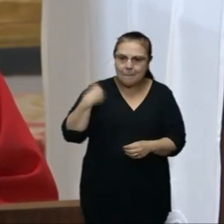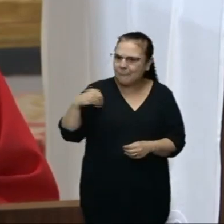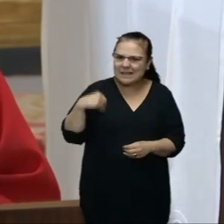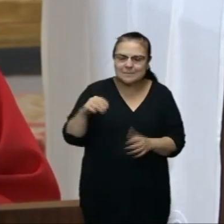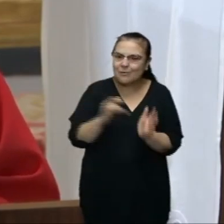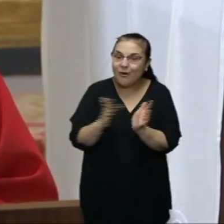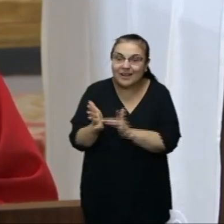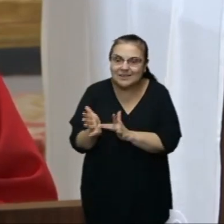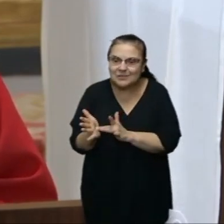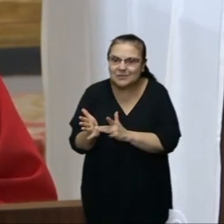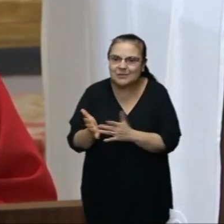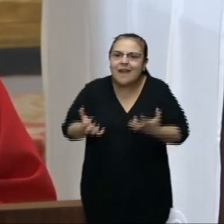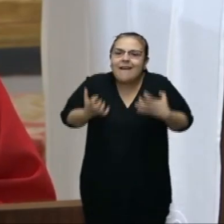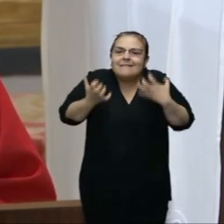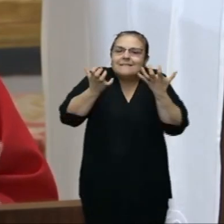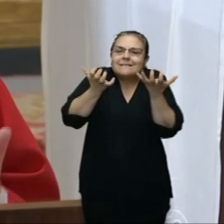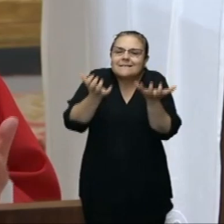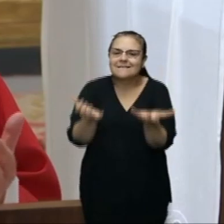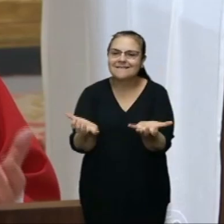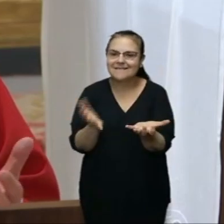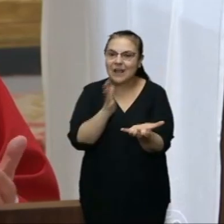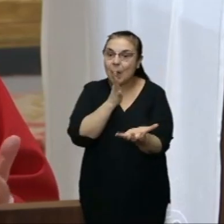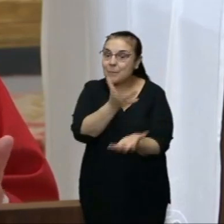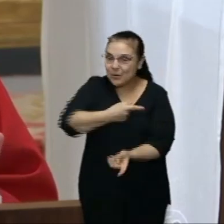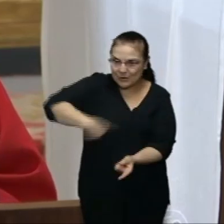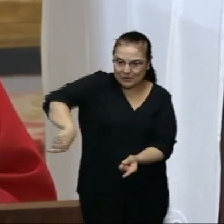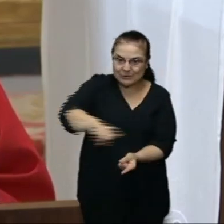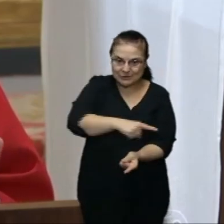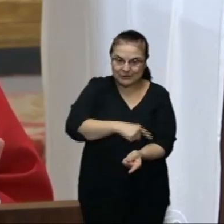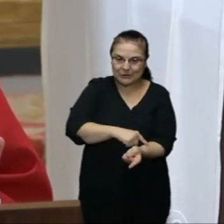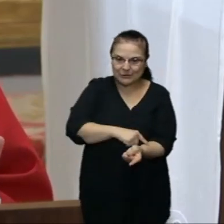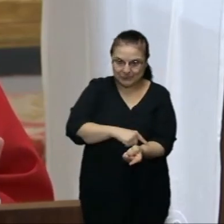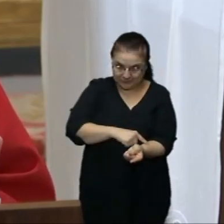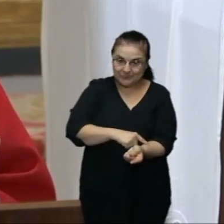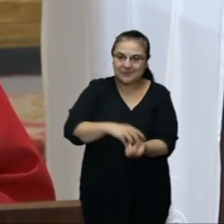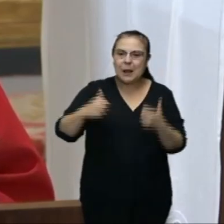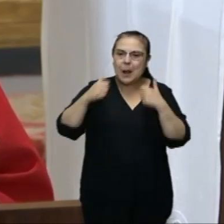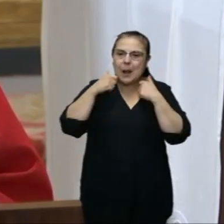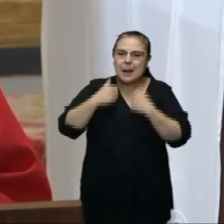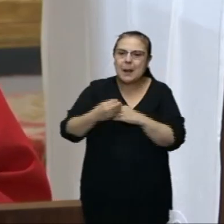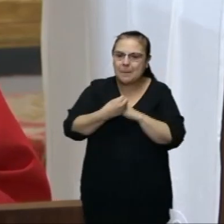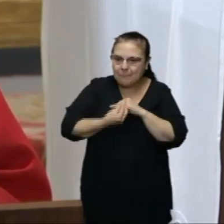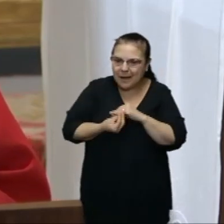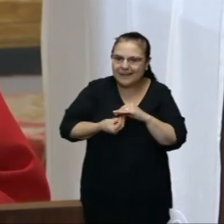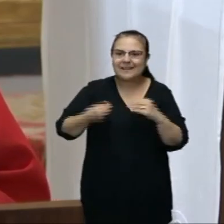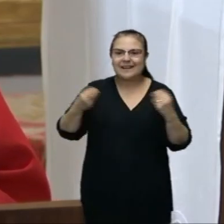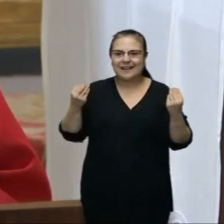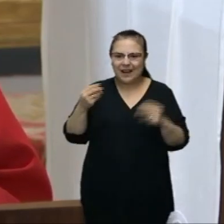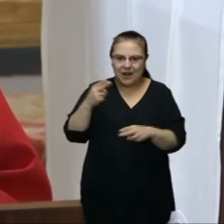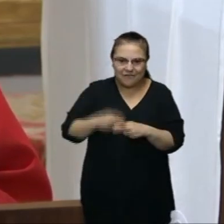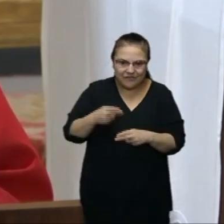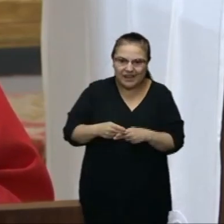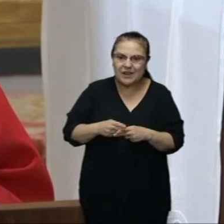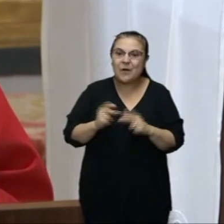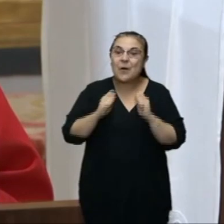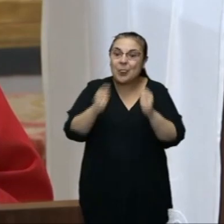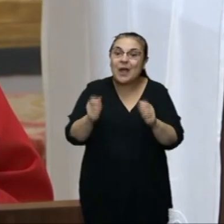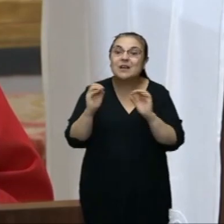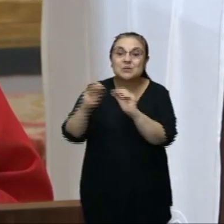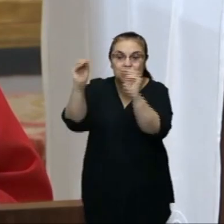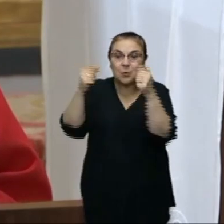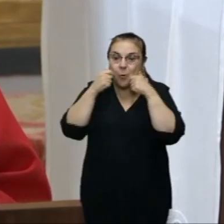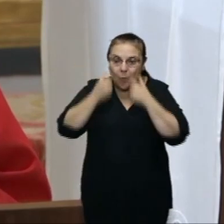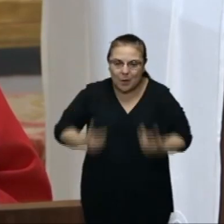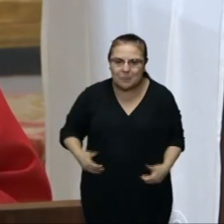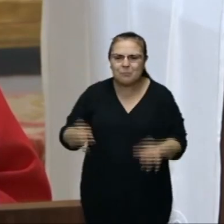se entrega por nosotros. Bajo las especies del pan y del vino, nos da su cuerpo y su